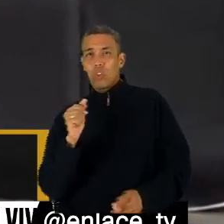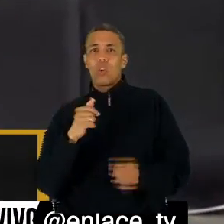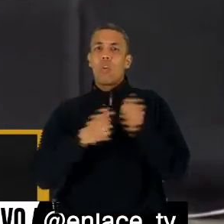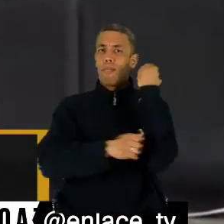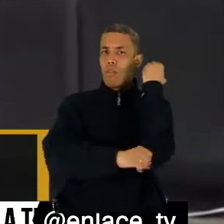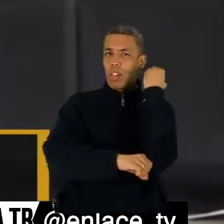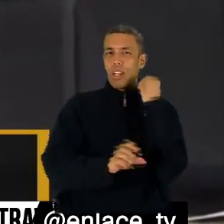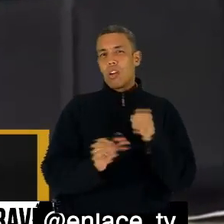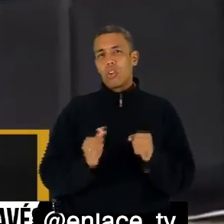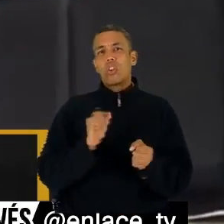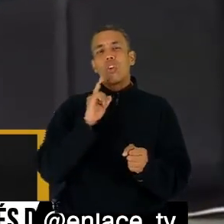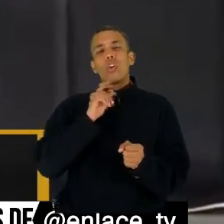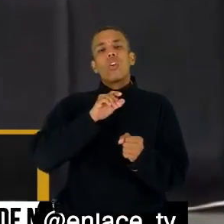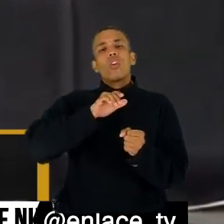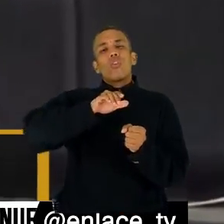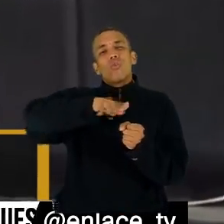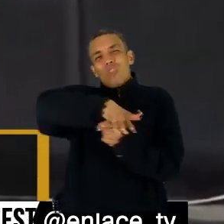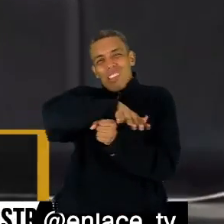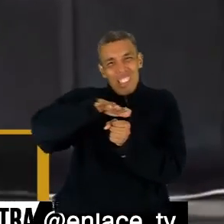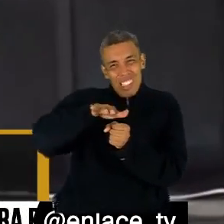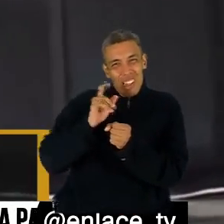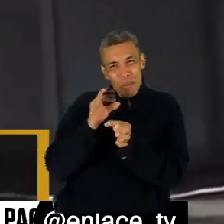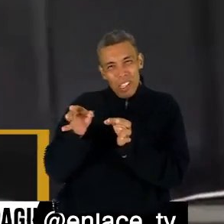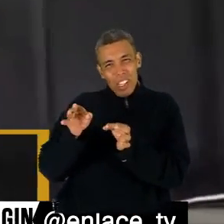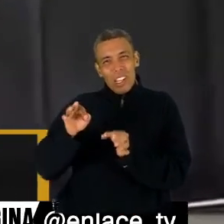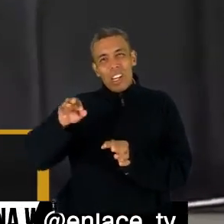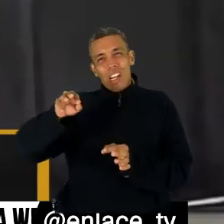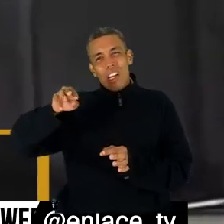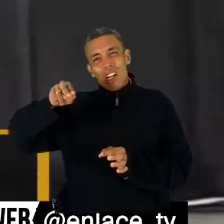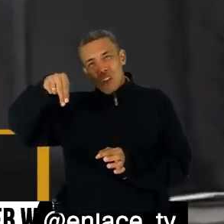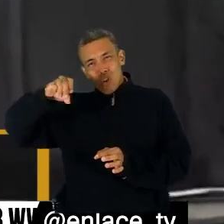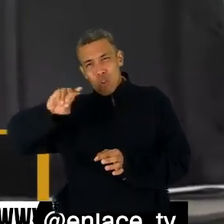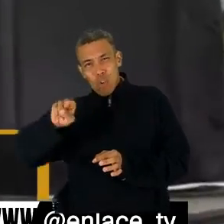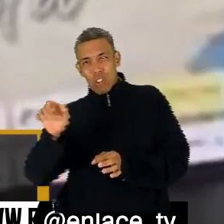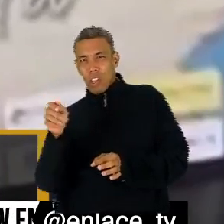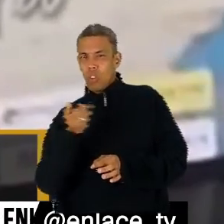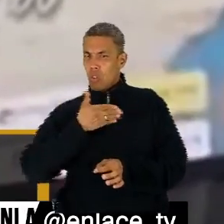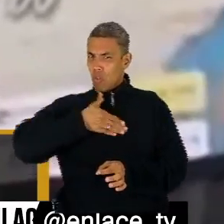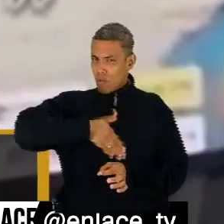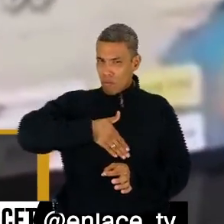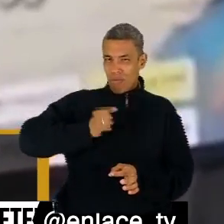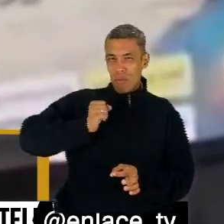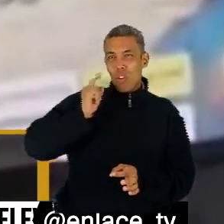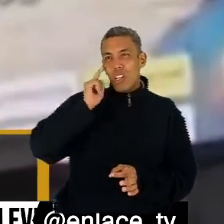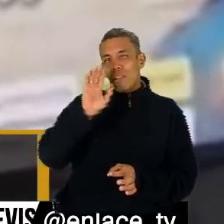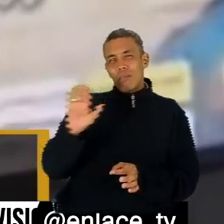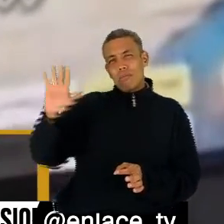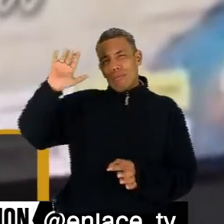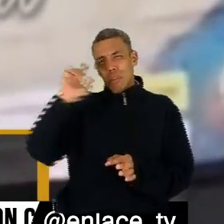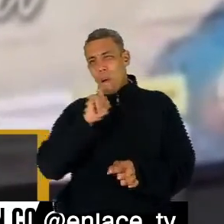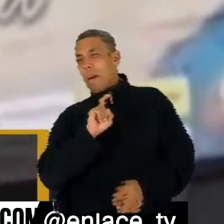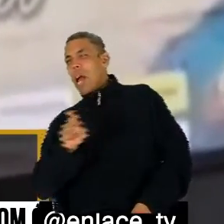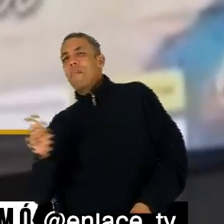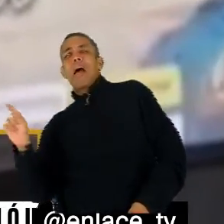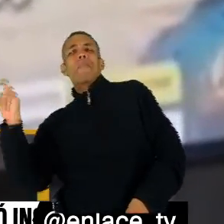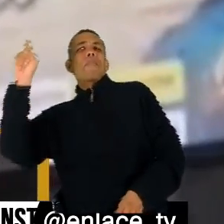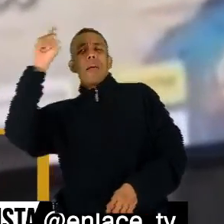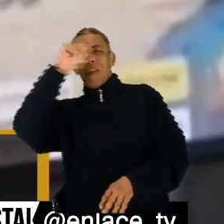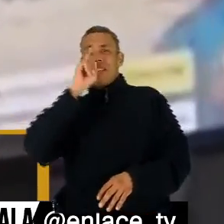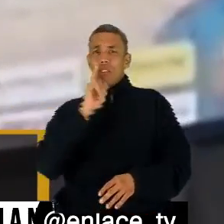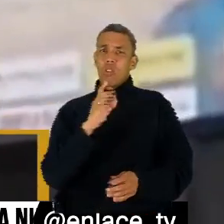Madrid Cundinamarca, en Arjona Bolívar, y otro sinnúmero de eventos, y he participado en